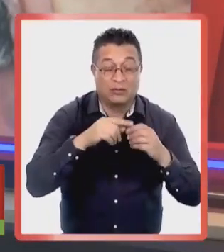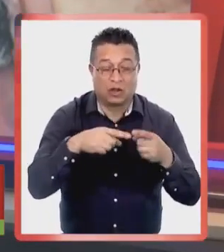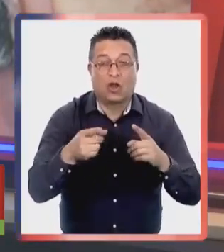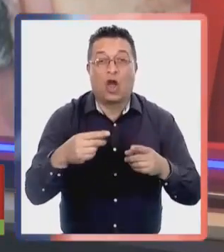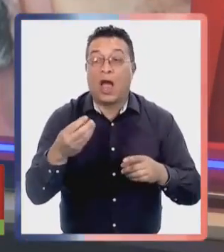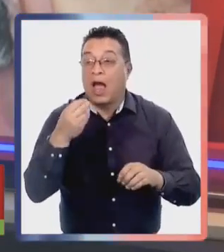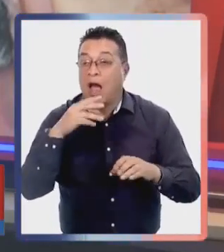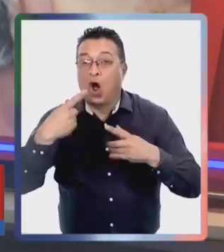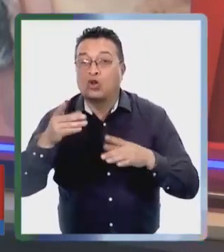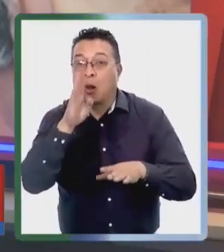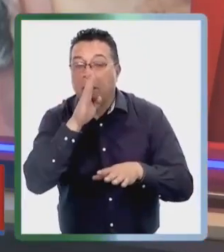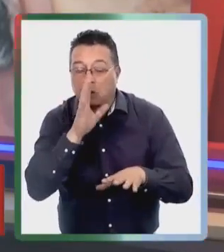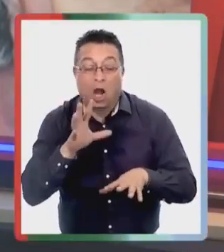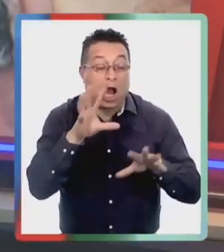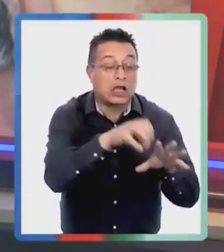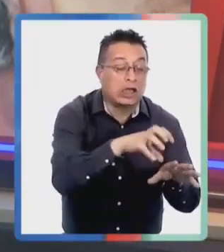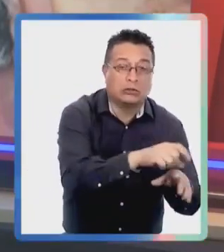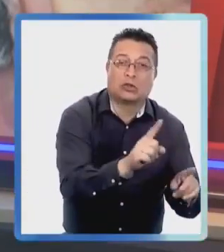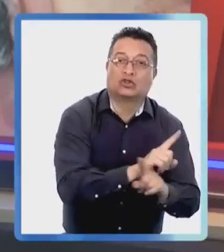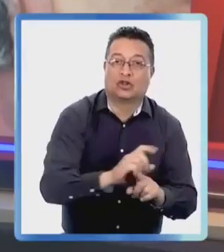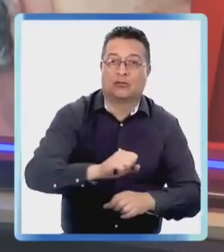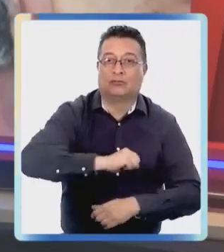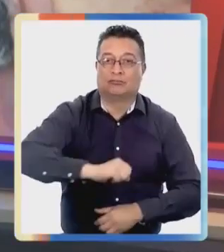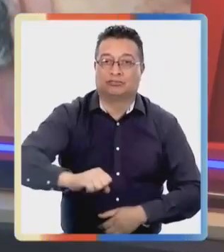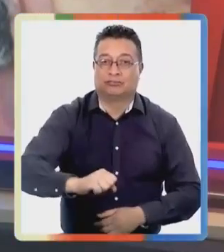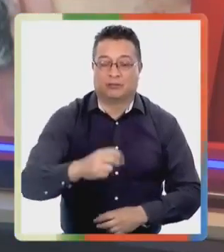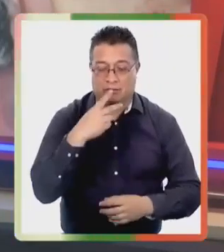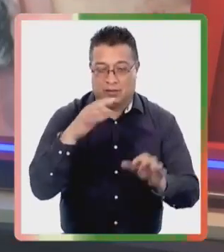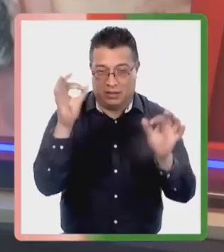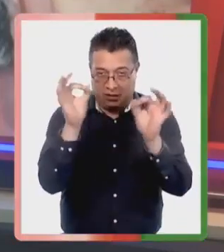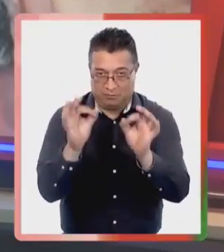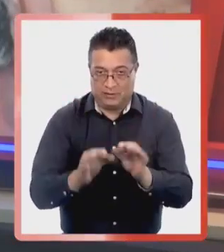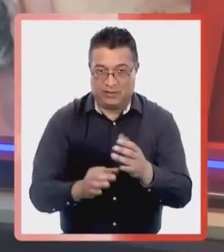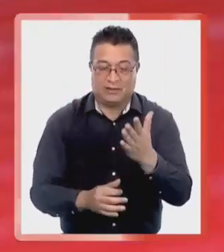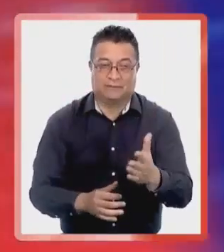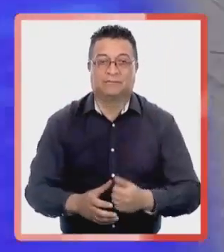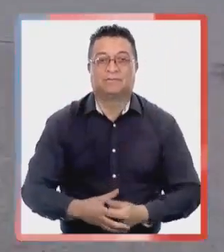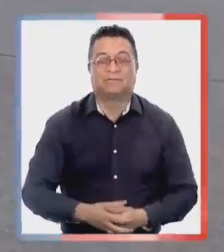al consumo de las mascotas. Universidad Autónoma de Televisión nos explica.